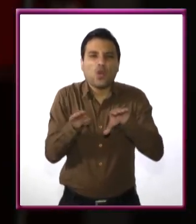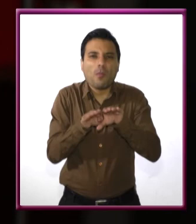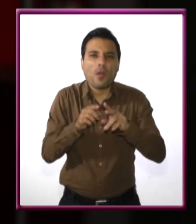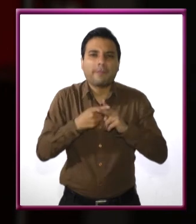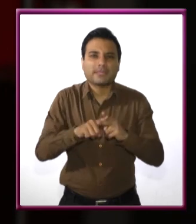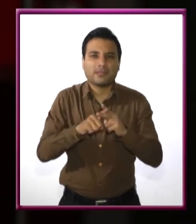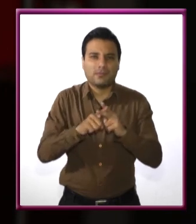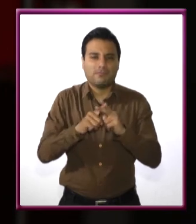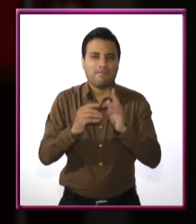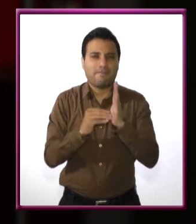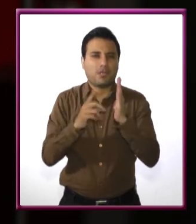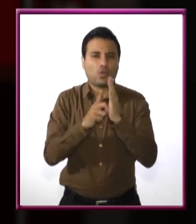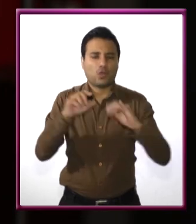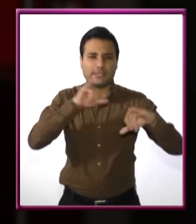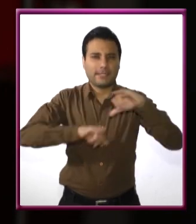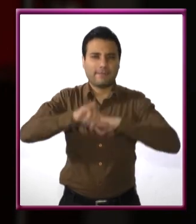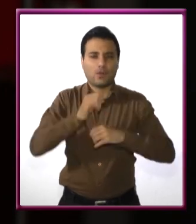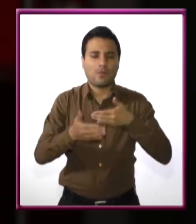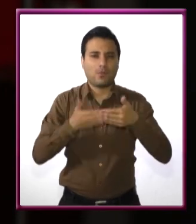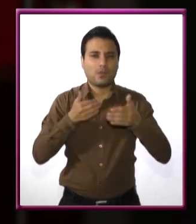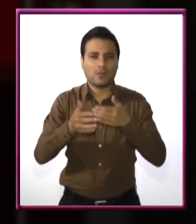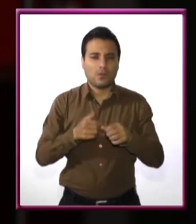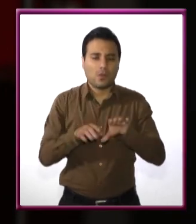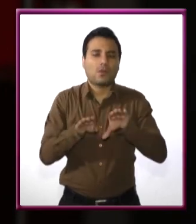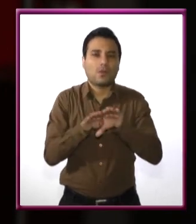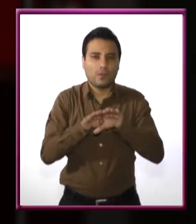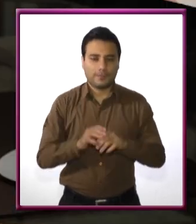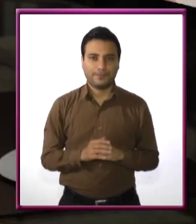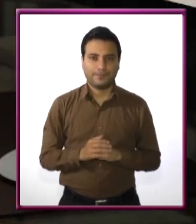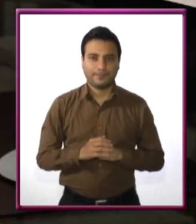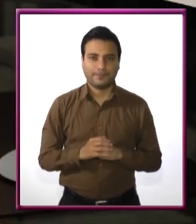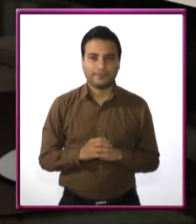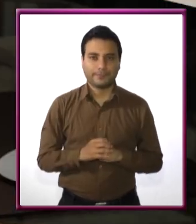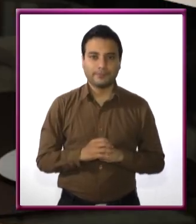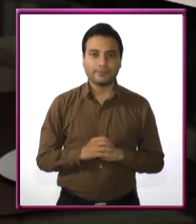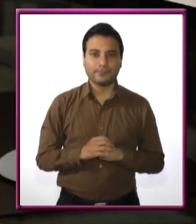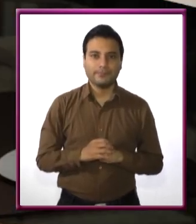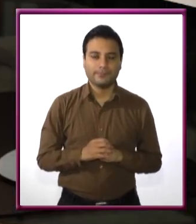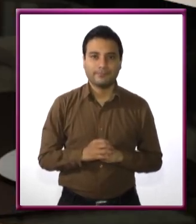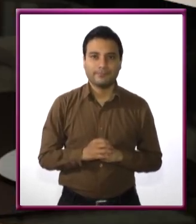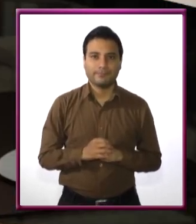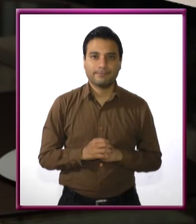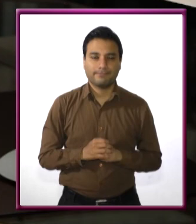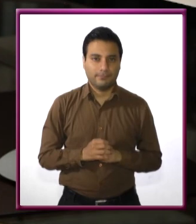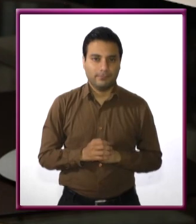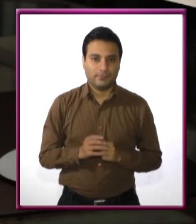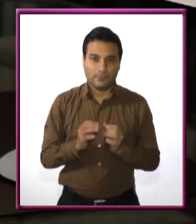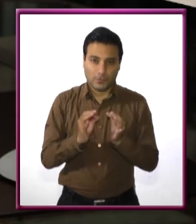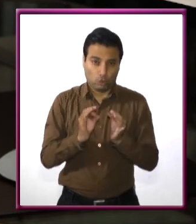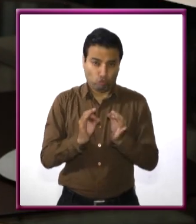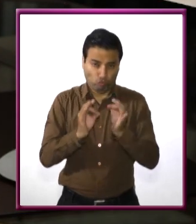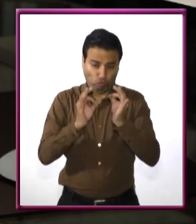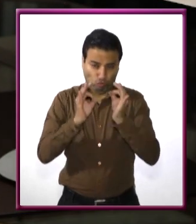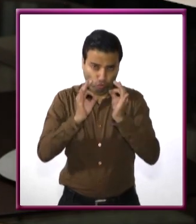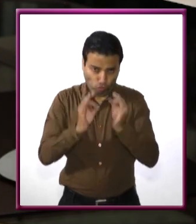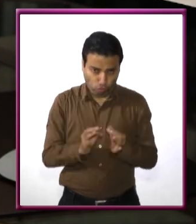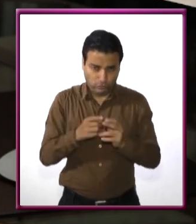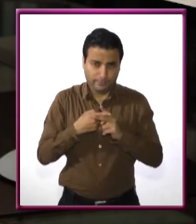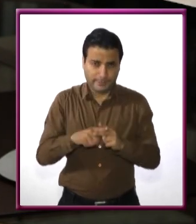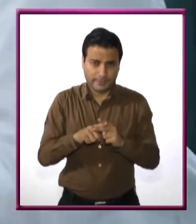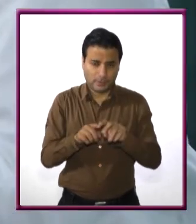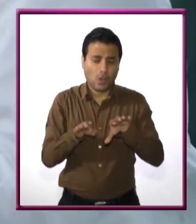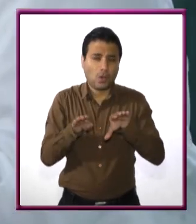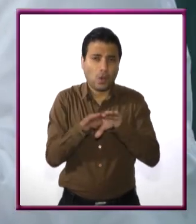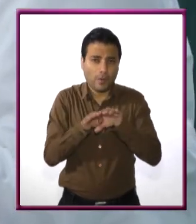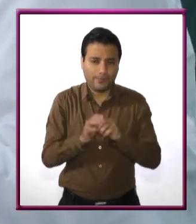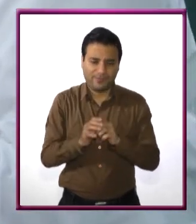sentaron las bases para el conocimiento científico actual. Las bases del conocimiento científico